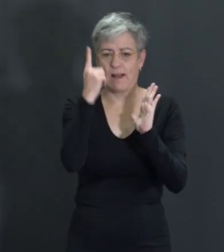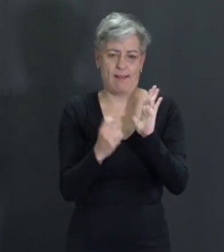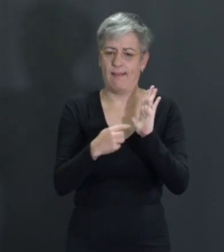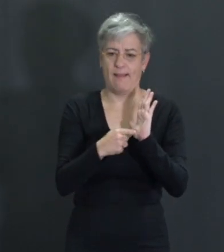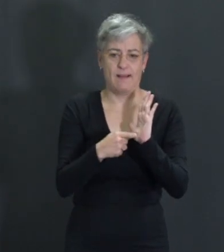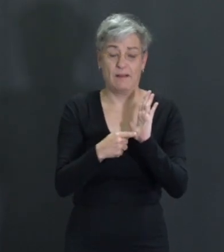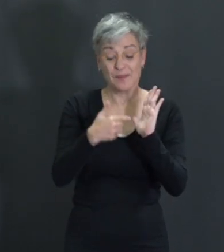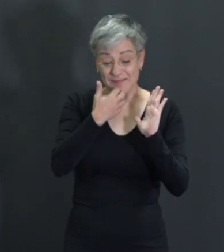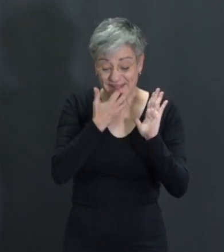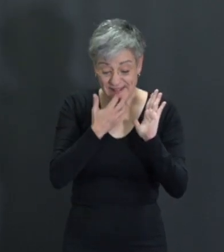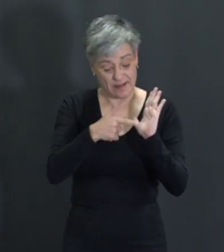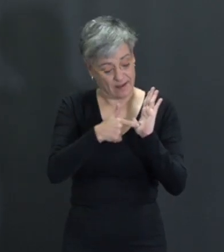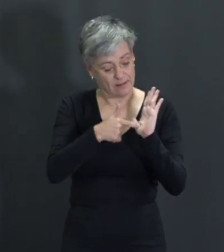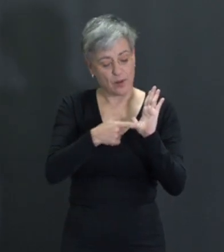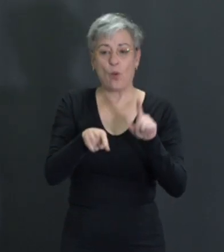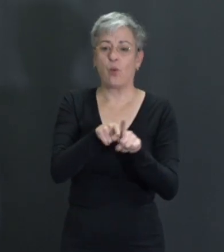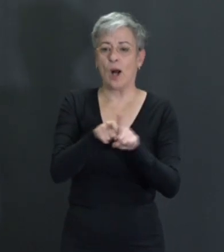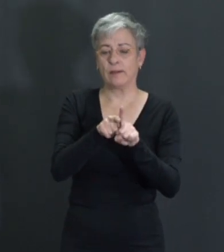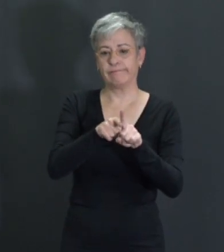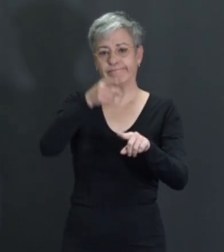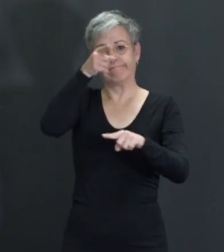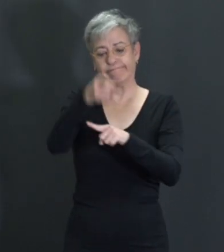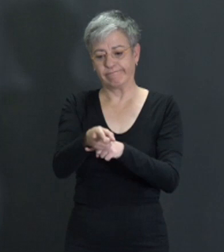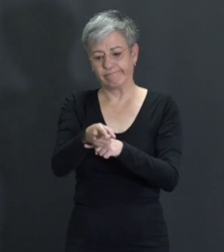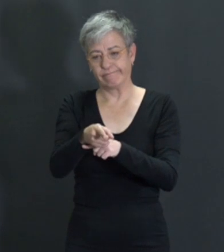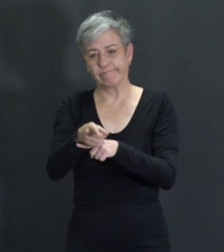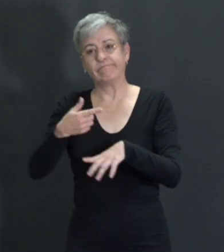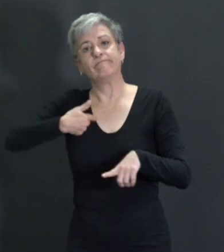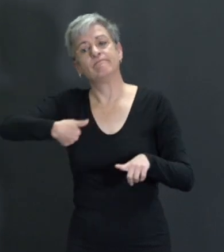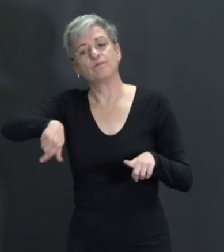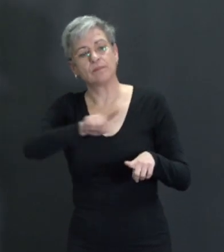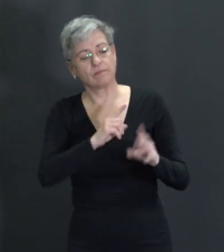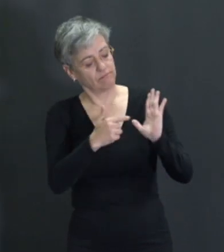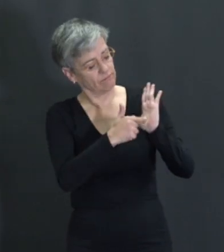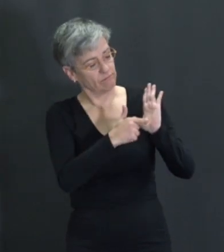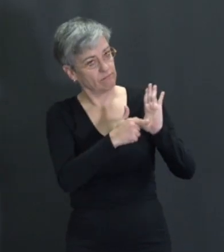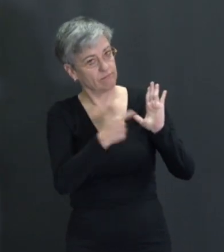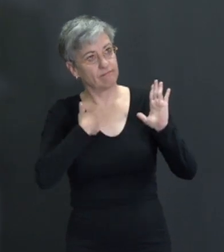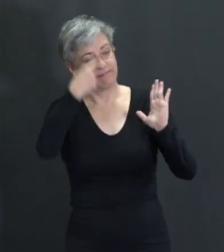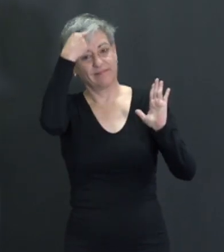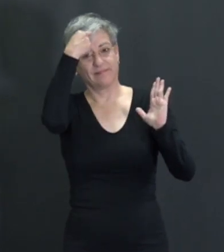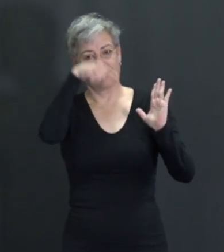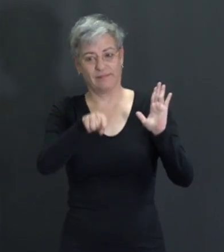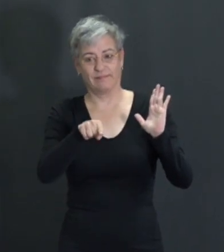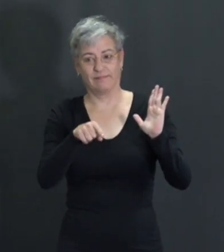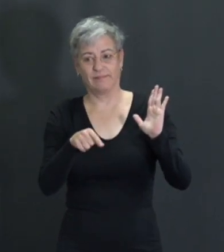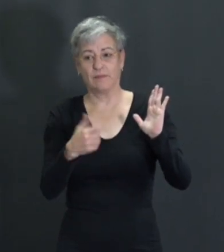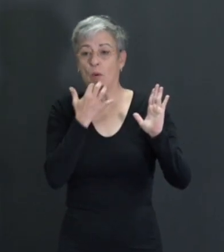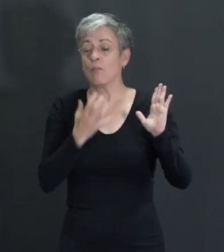para que se convierta en un mantra que todos invocamos, pero nadie sabemos qué es.